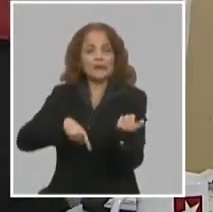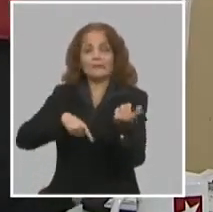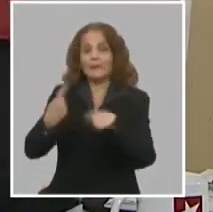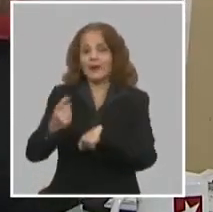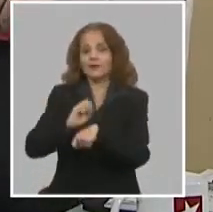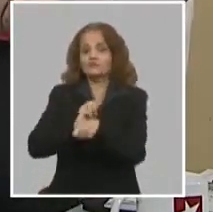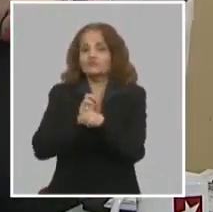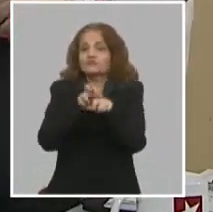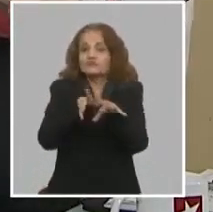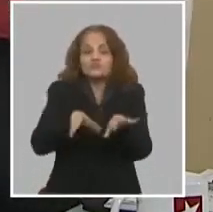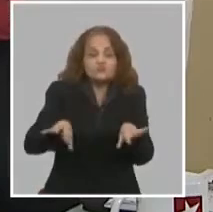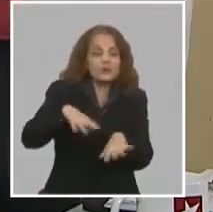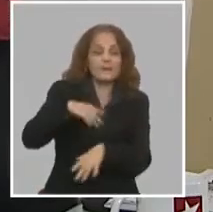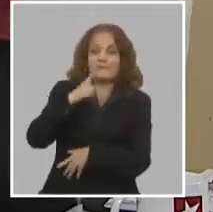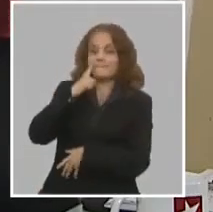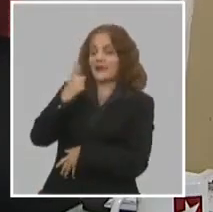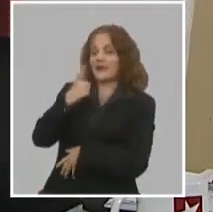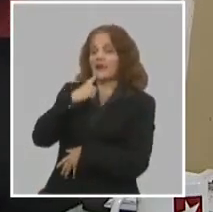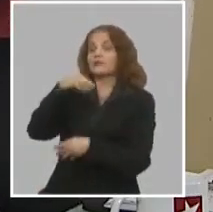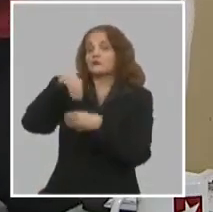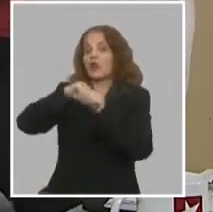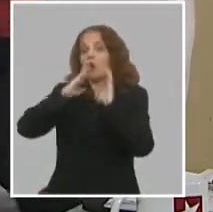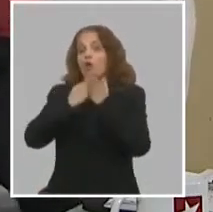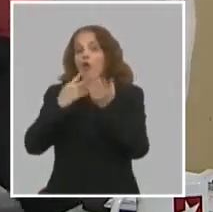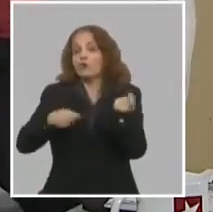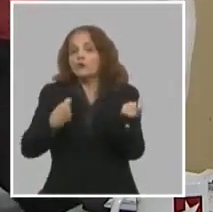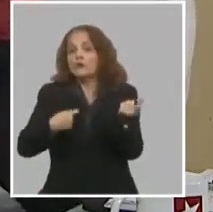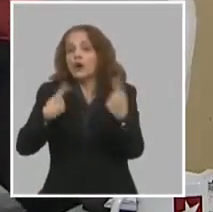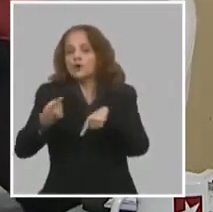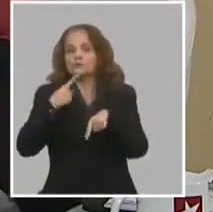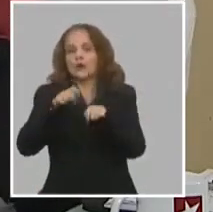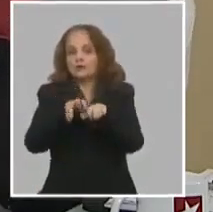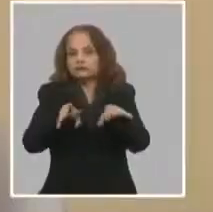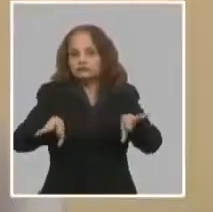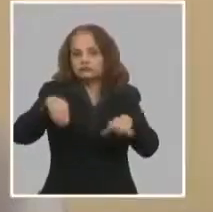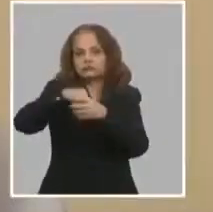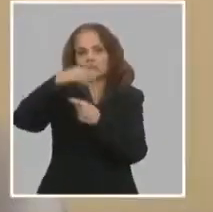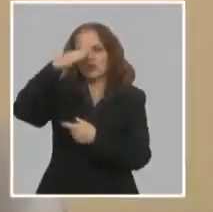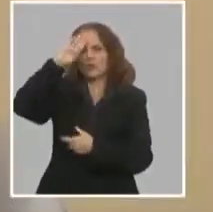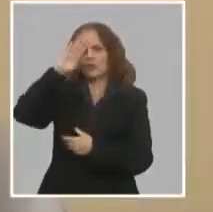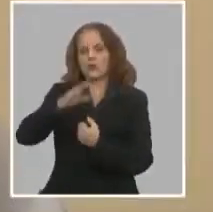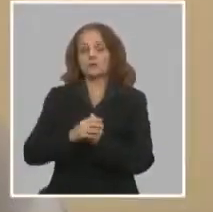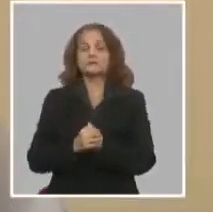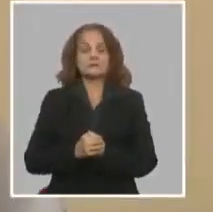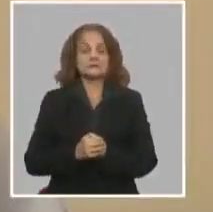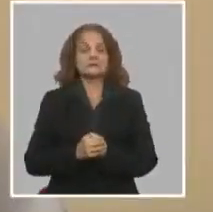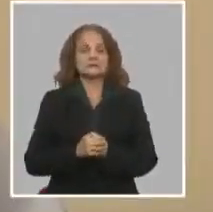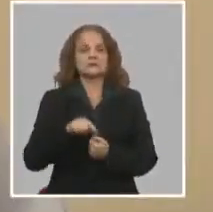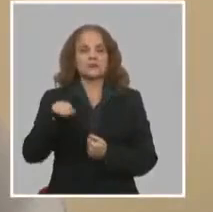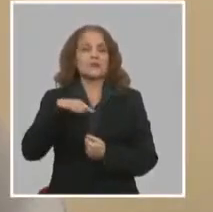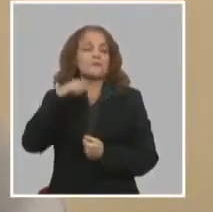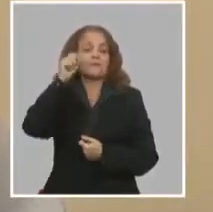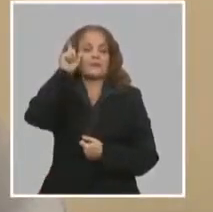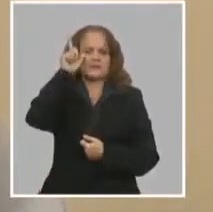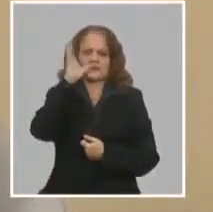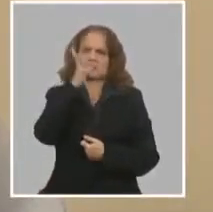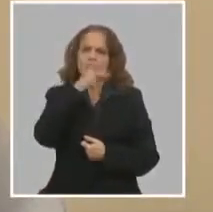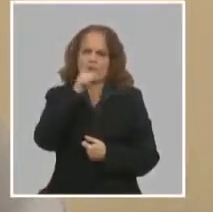hacia el enfrentamiento a una epidemia en nuestro país. Sí, yo creo que ha sido una de las experiencias más bonitas, ¿no?